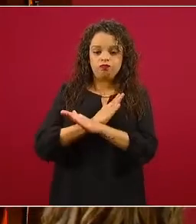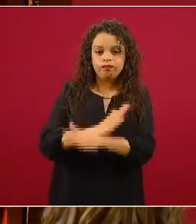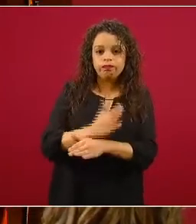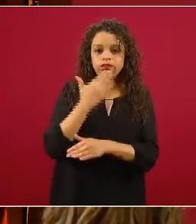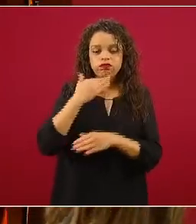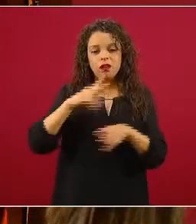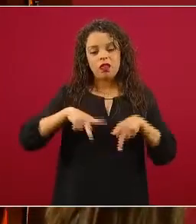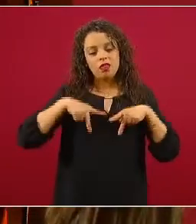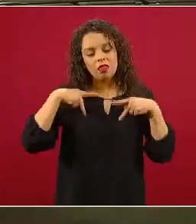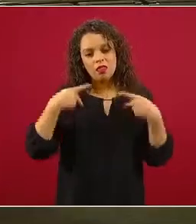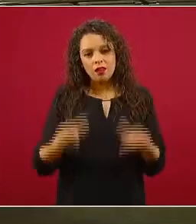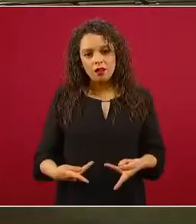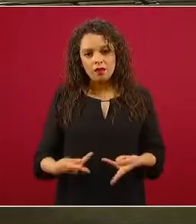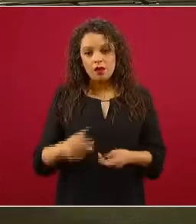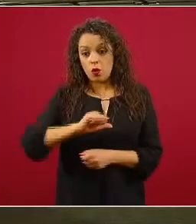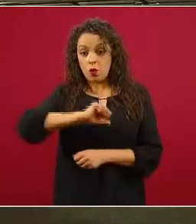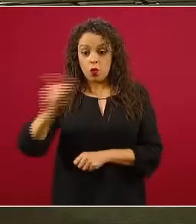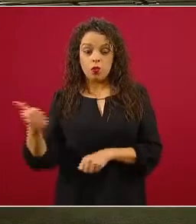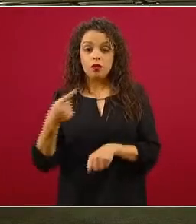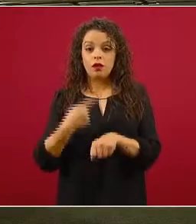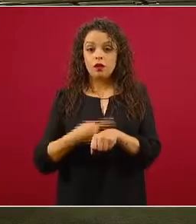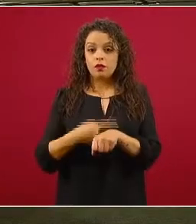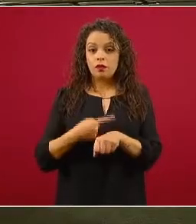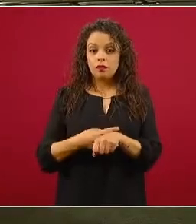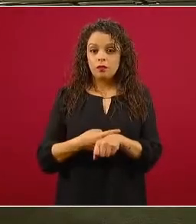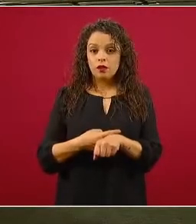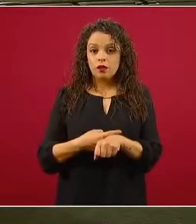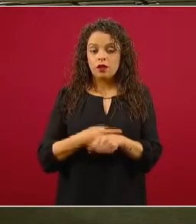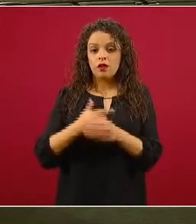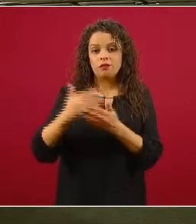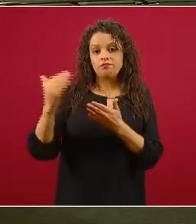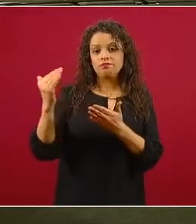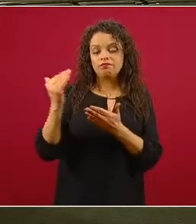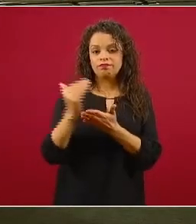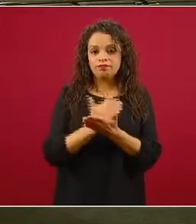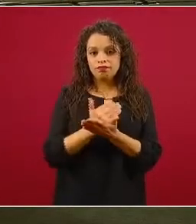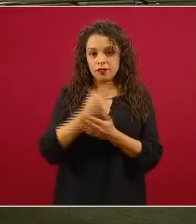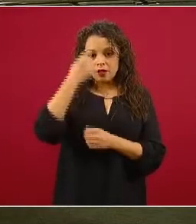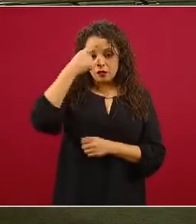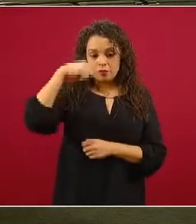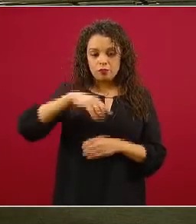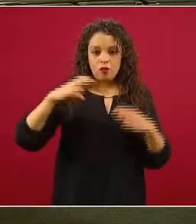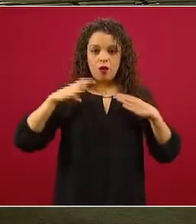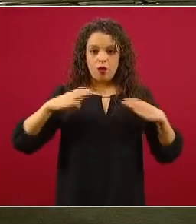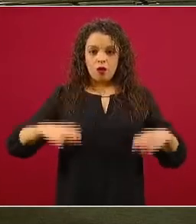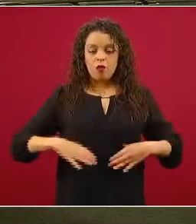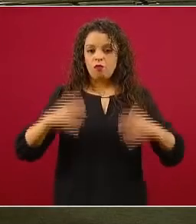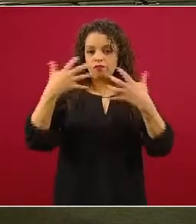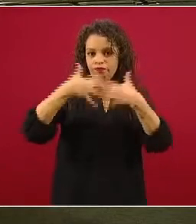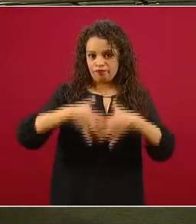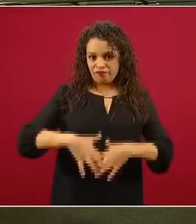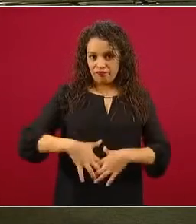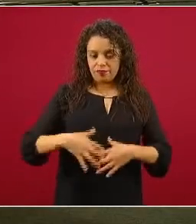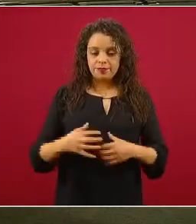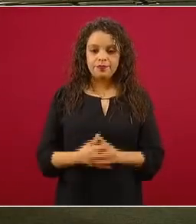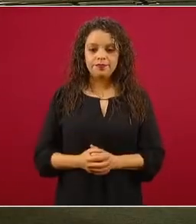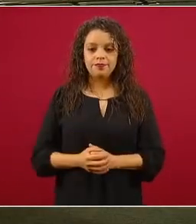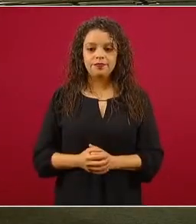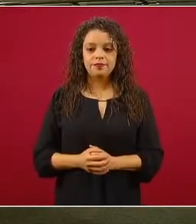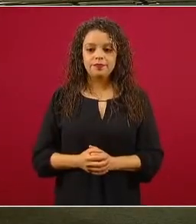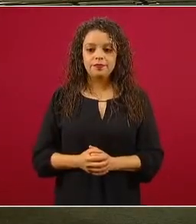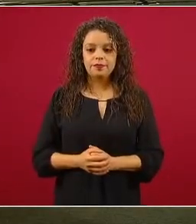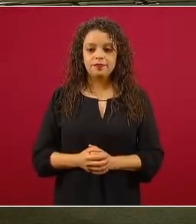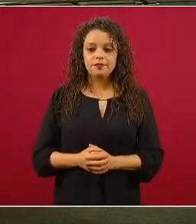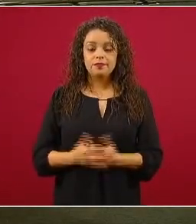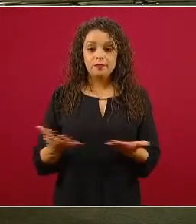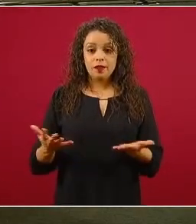otras enfermedades que disminuyen la capacidad del organismo. También es importante el grupo